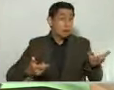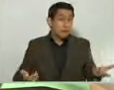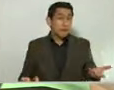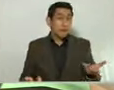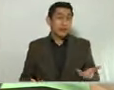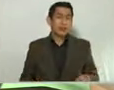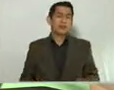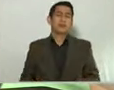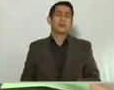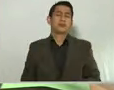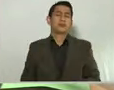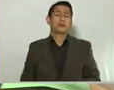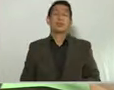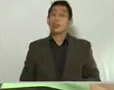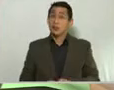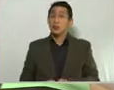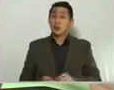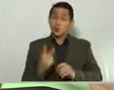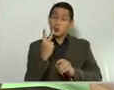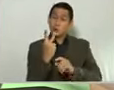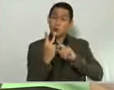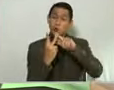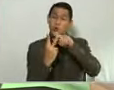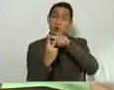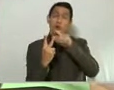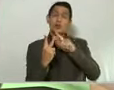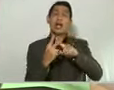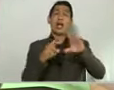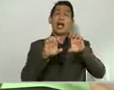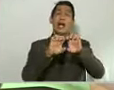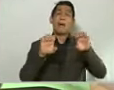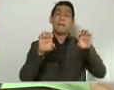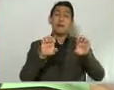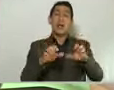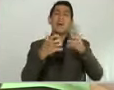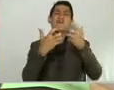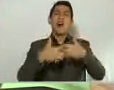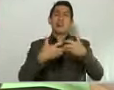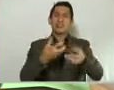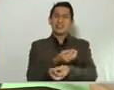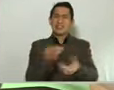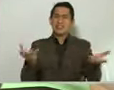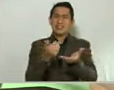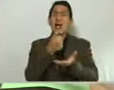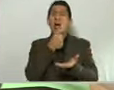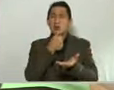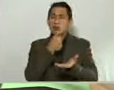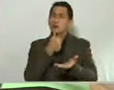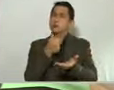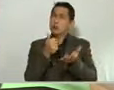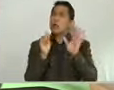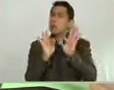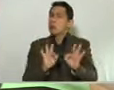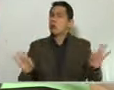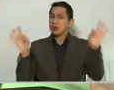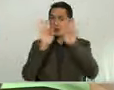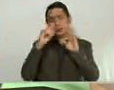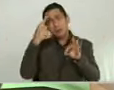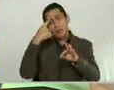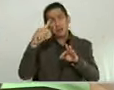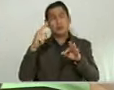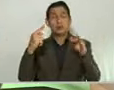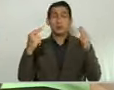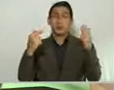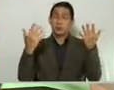2 adicionales plantas que parecen ciudadelas, 100% de los habitantes de la ciudad de Guayaquil y protección de nuestro